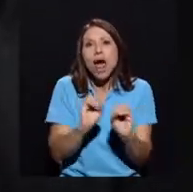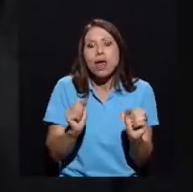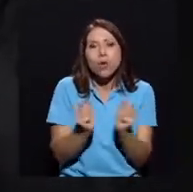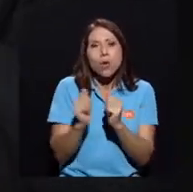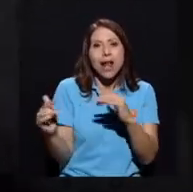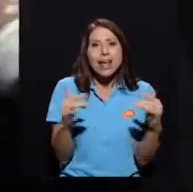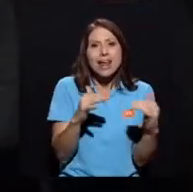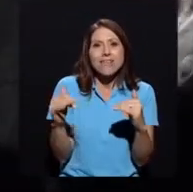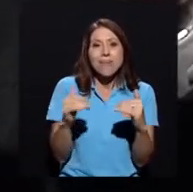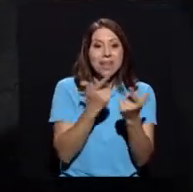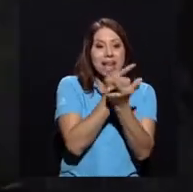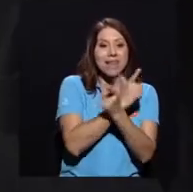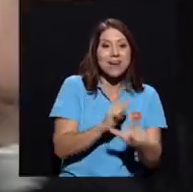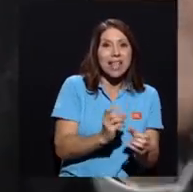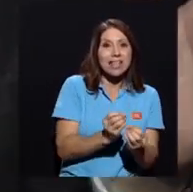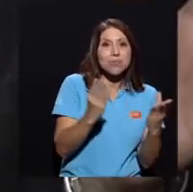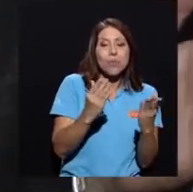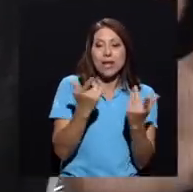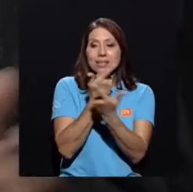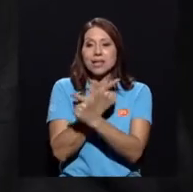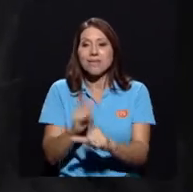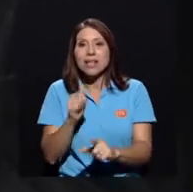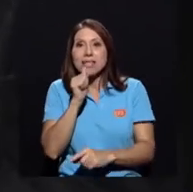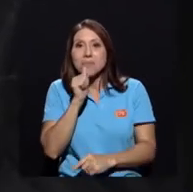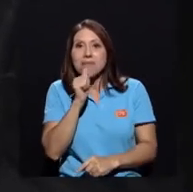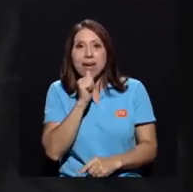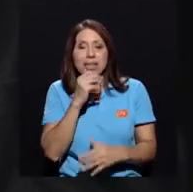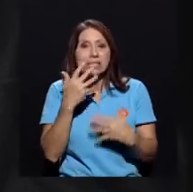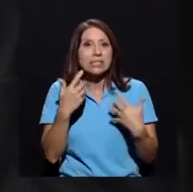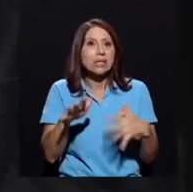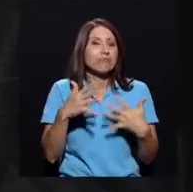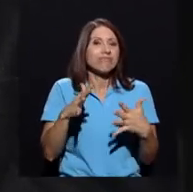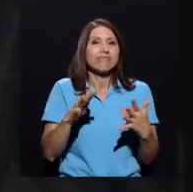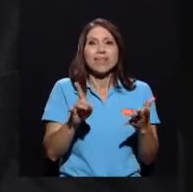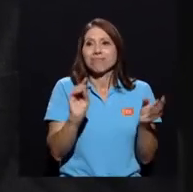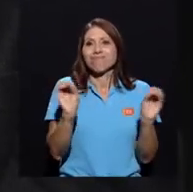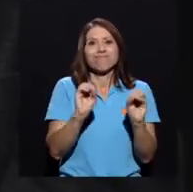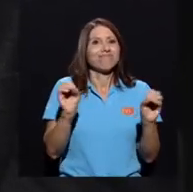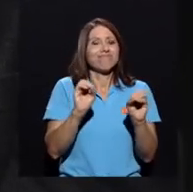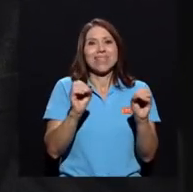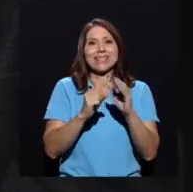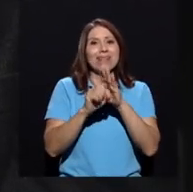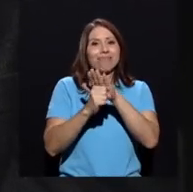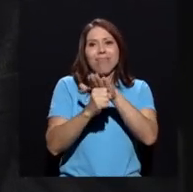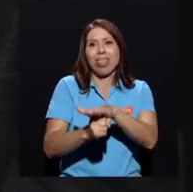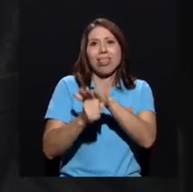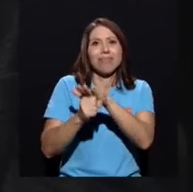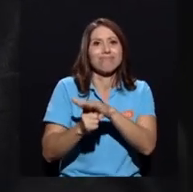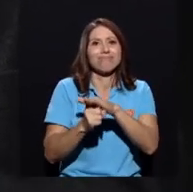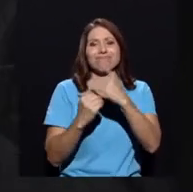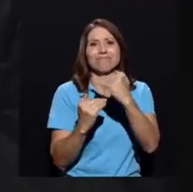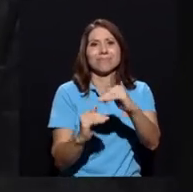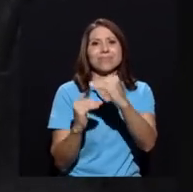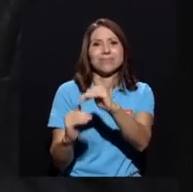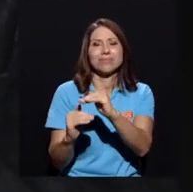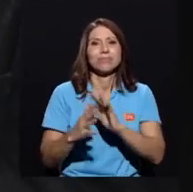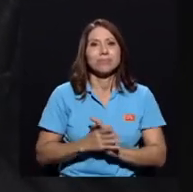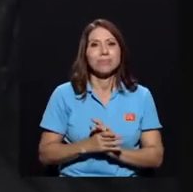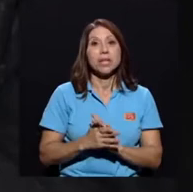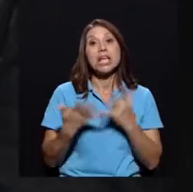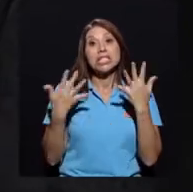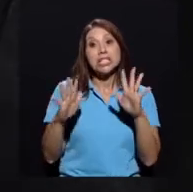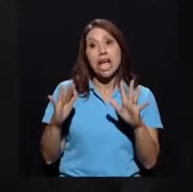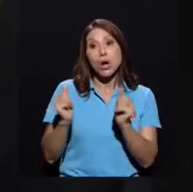públicas y privadas de toda la península están socavadas completamente, y al final, ya con el transcurso de los